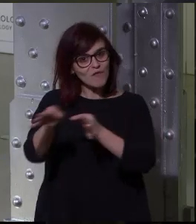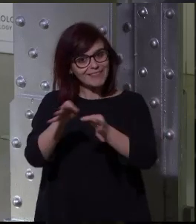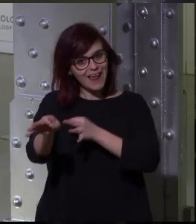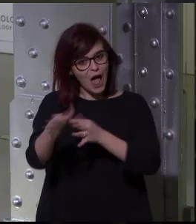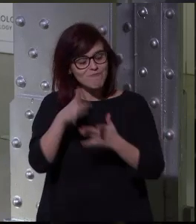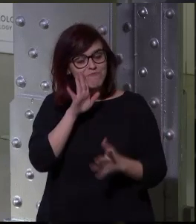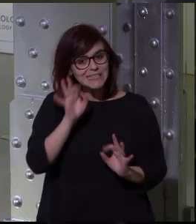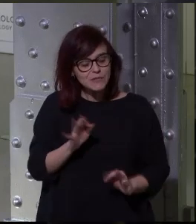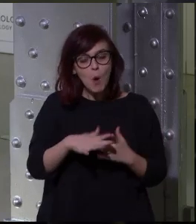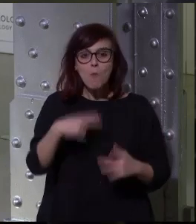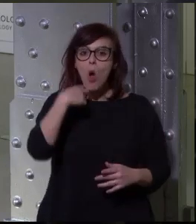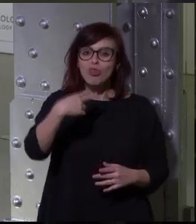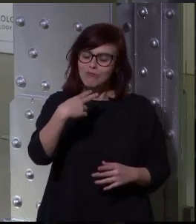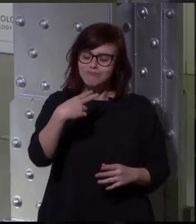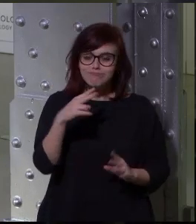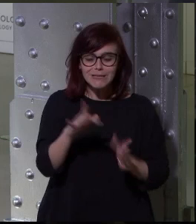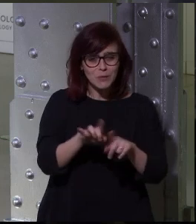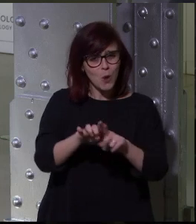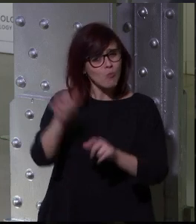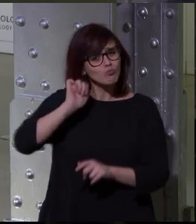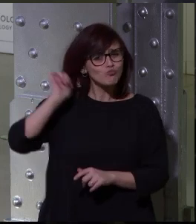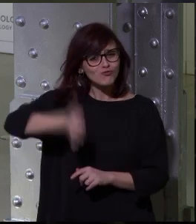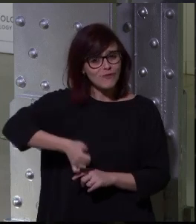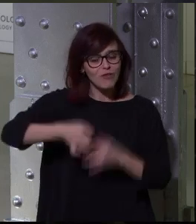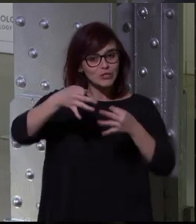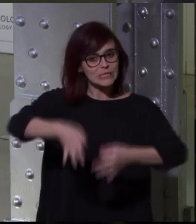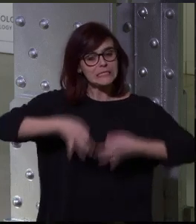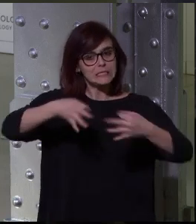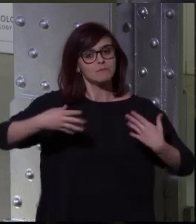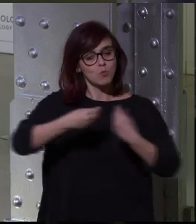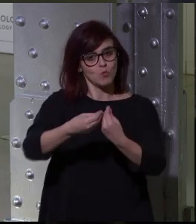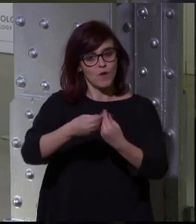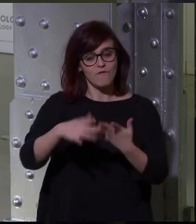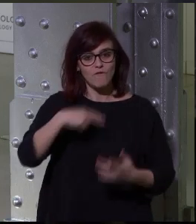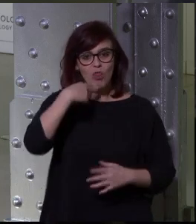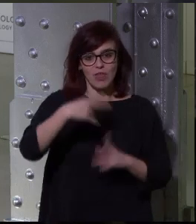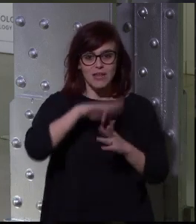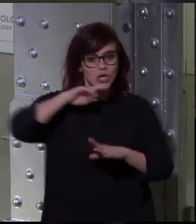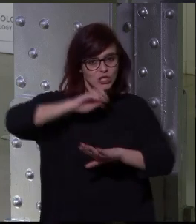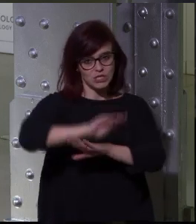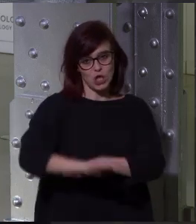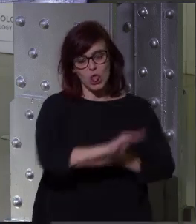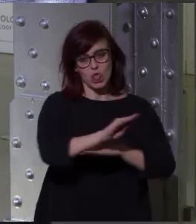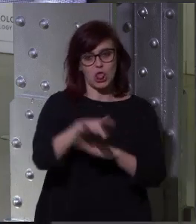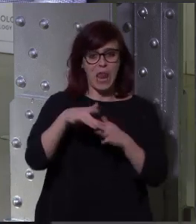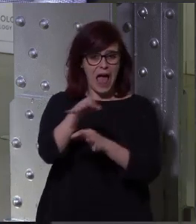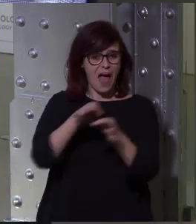pero es una voz que ha estado durante muchos años siendo la voz de conservación en Baleares,